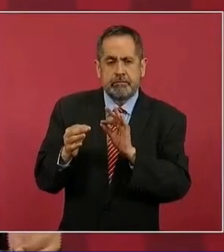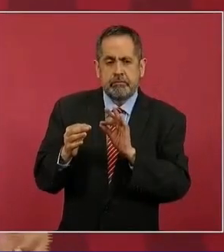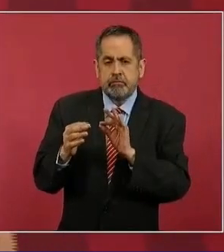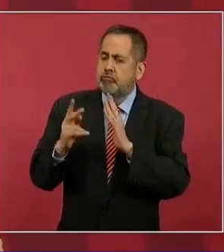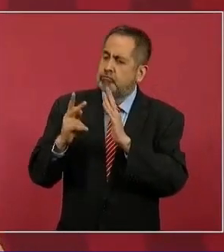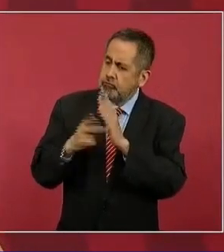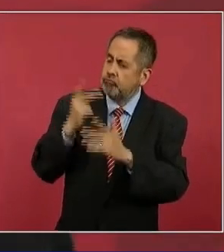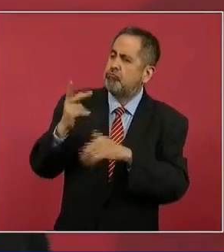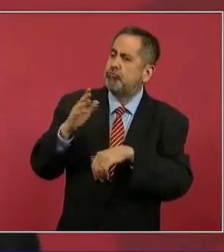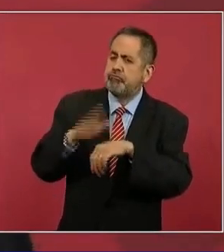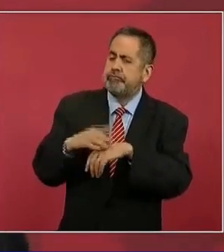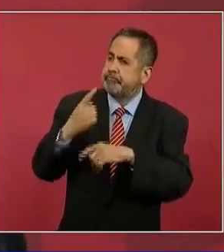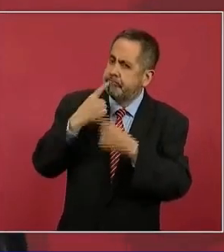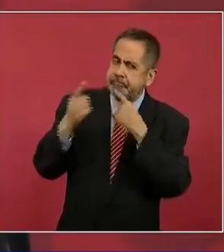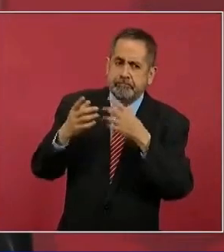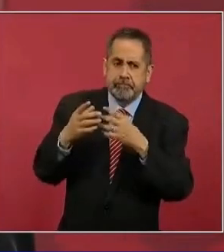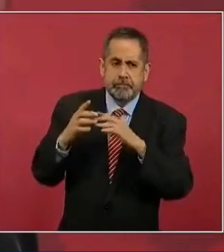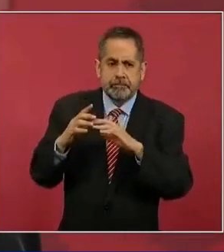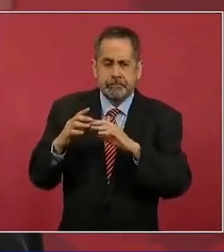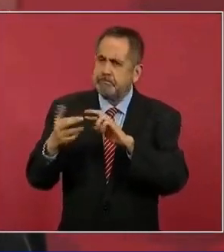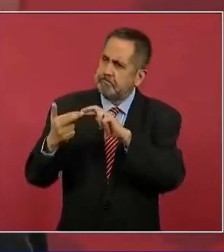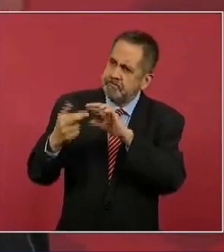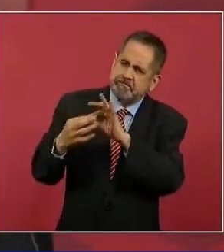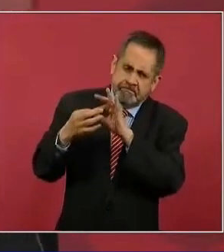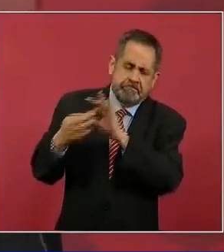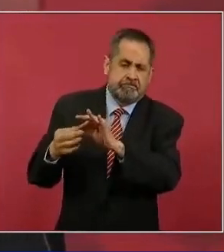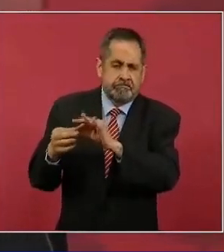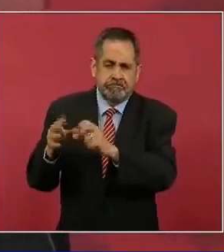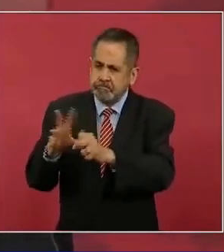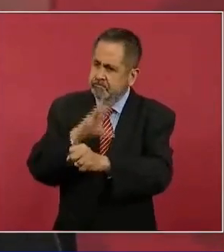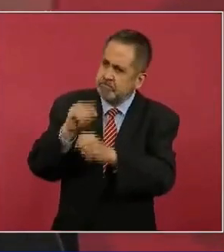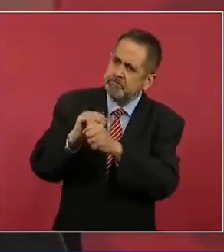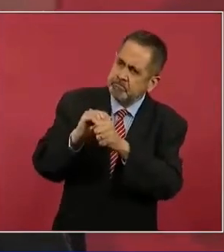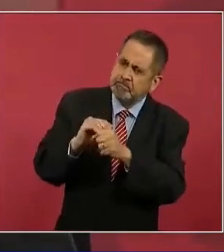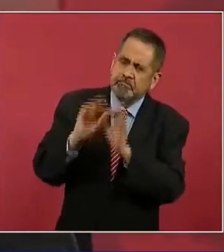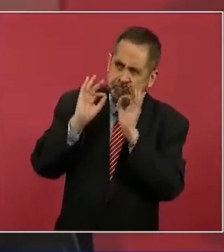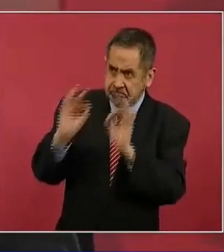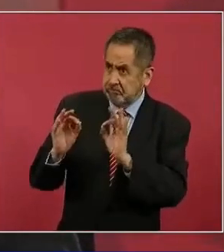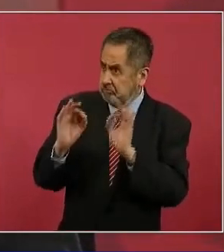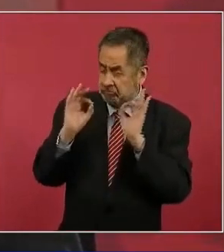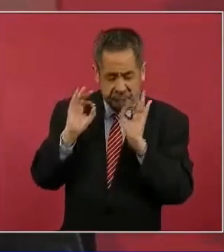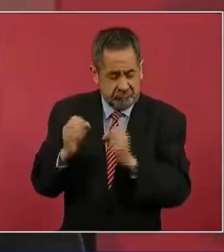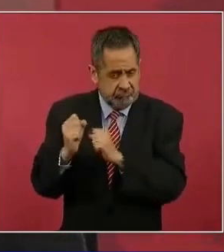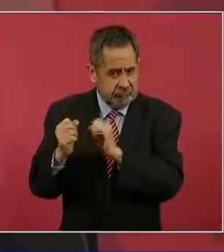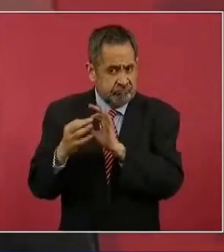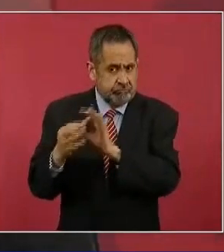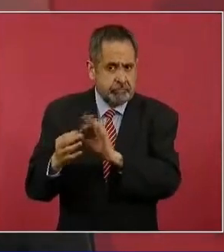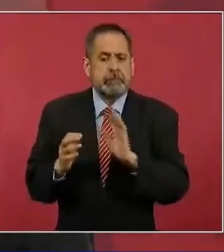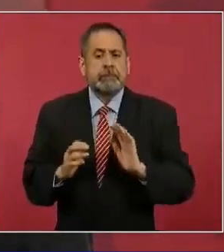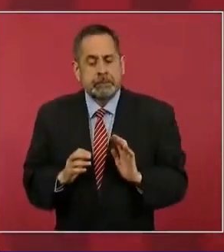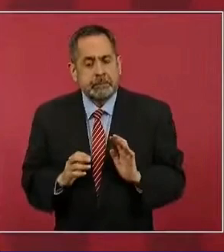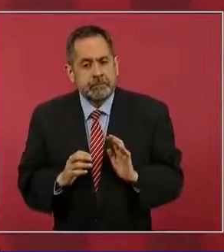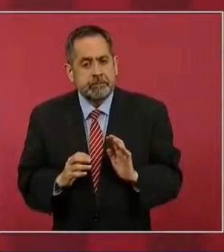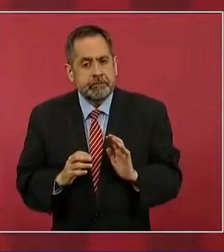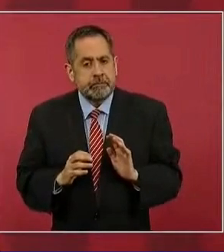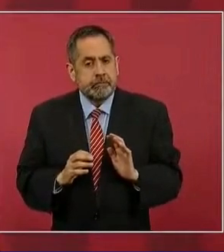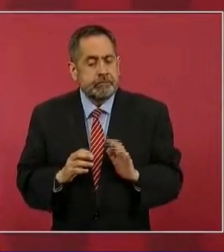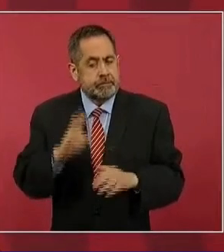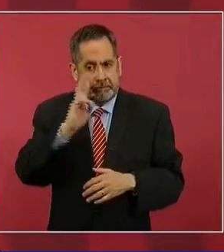restablecer por completo, por entero, las relaciones cuando